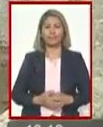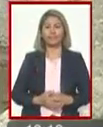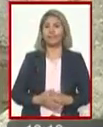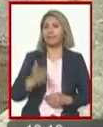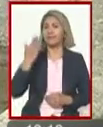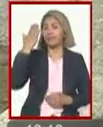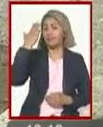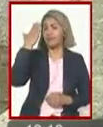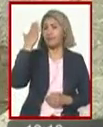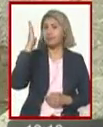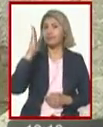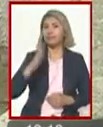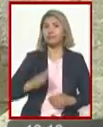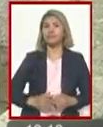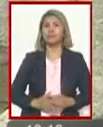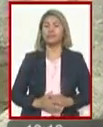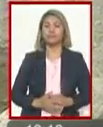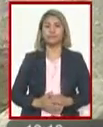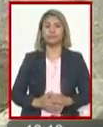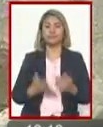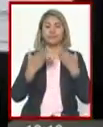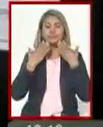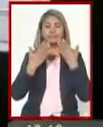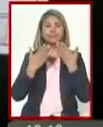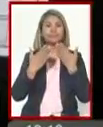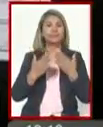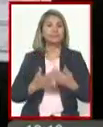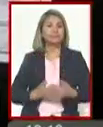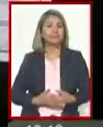No sé cómo agradecer.